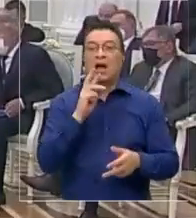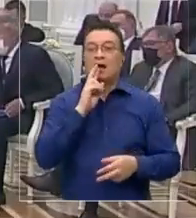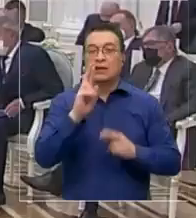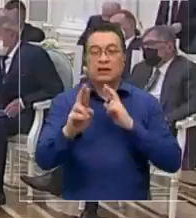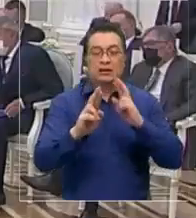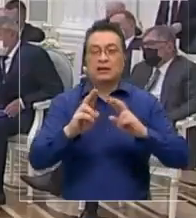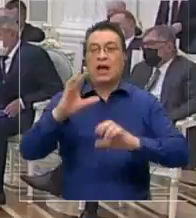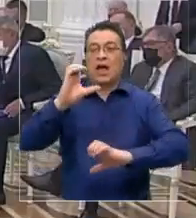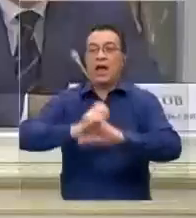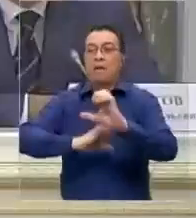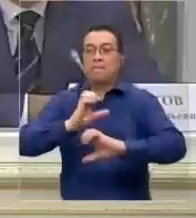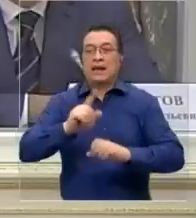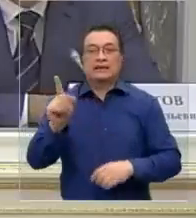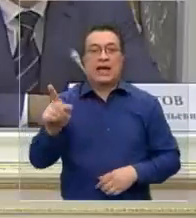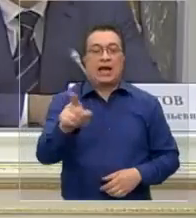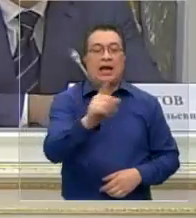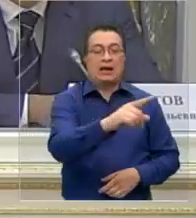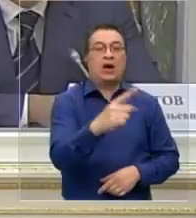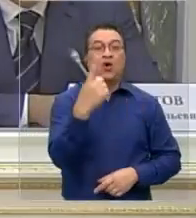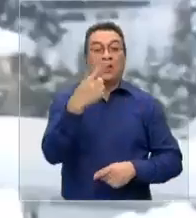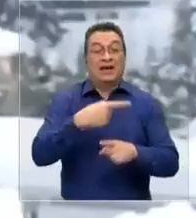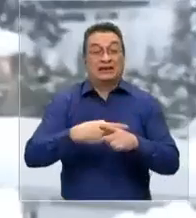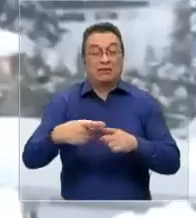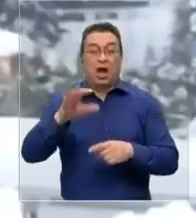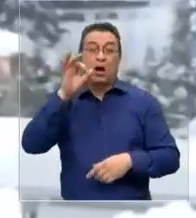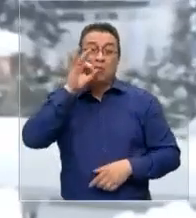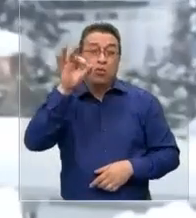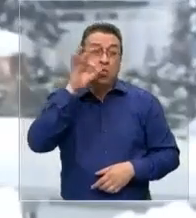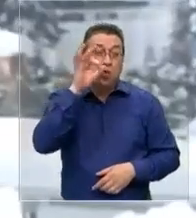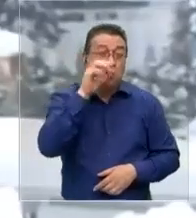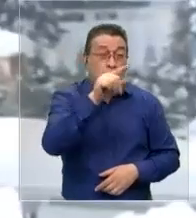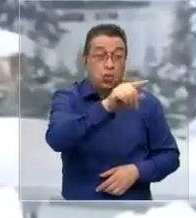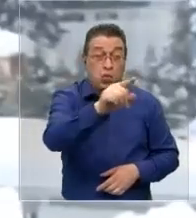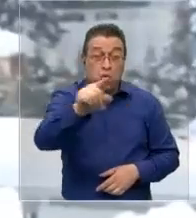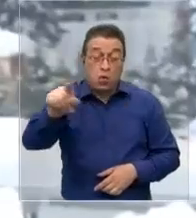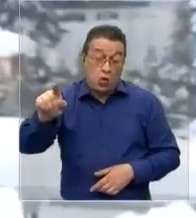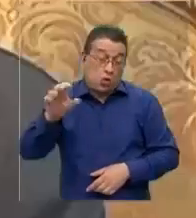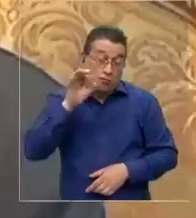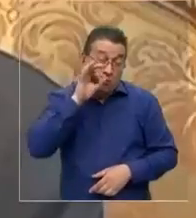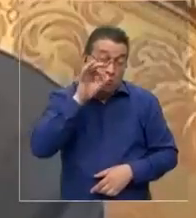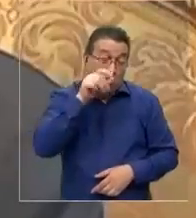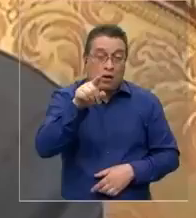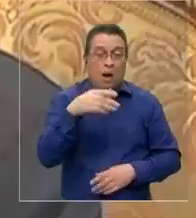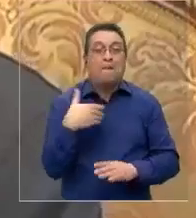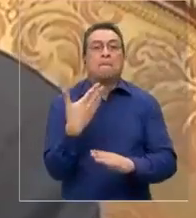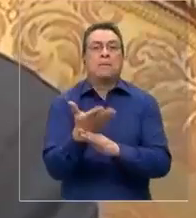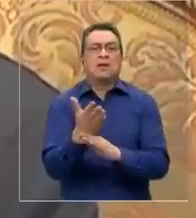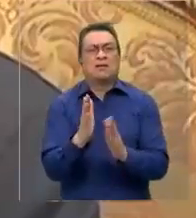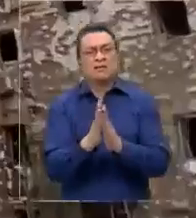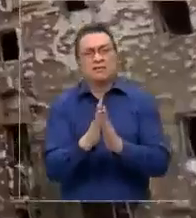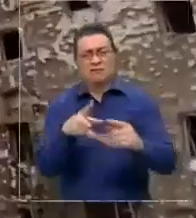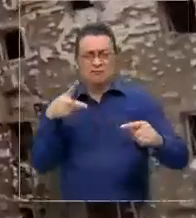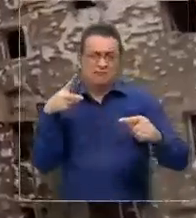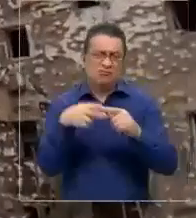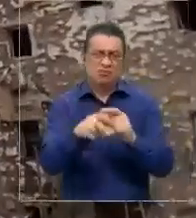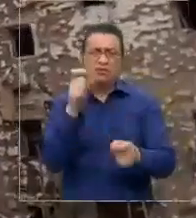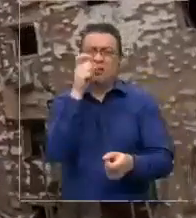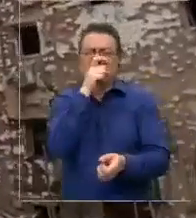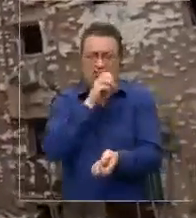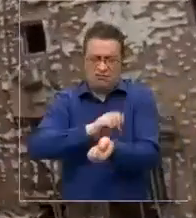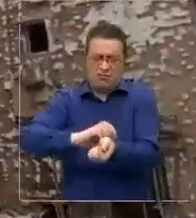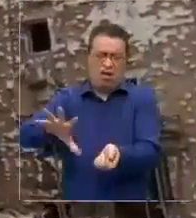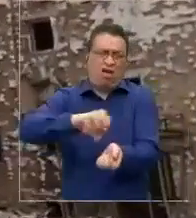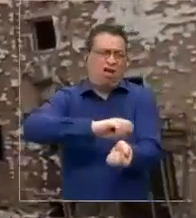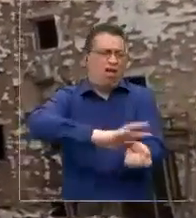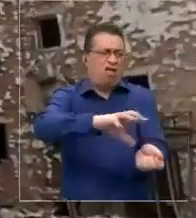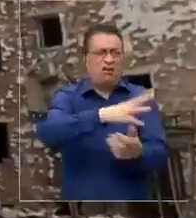representantes empresariales. A una semana, varios multimillonarios durante estas últimas horas han pedido que se detenga el baño de sangre para que los